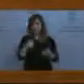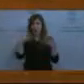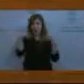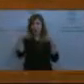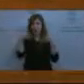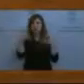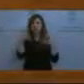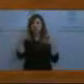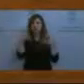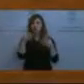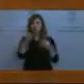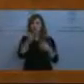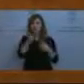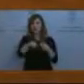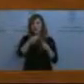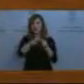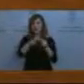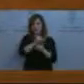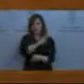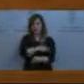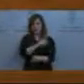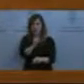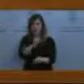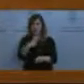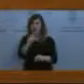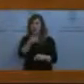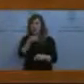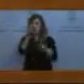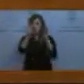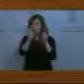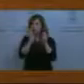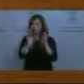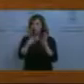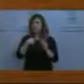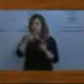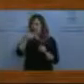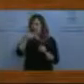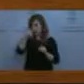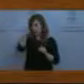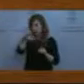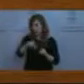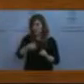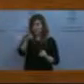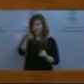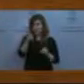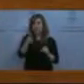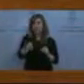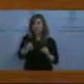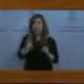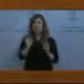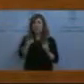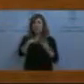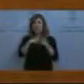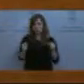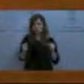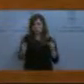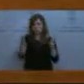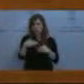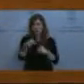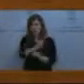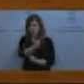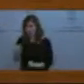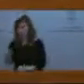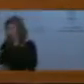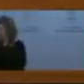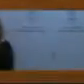en utopía porque existen políticas deportivas. Yo se lo digo porque es un tema que en este sí tengo más conocimiento. Supramunicipalmente en Asturias no existe